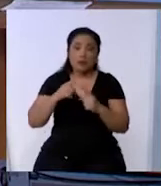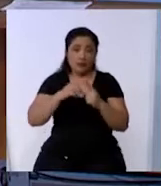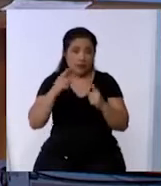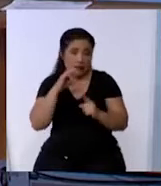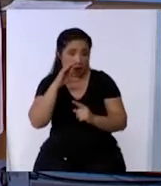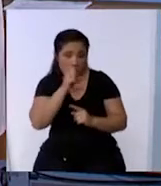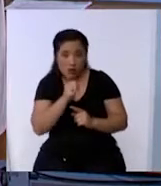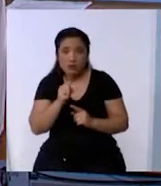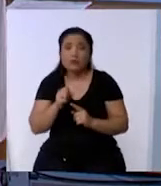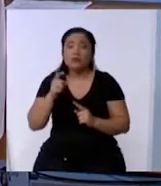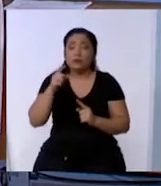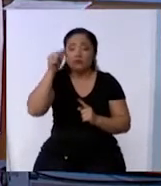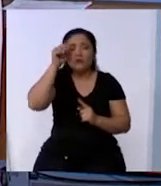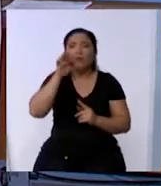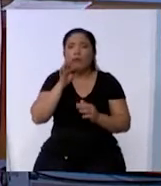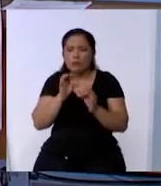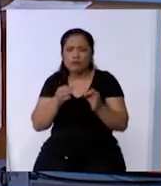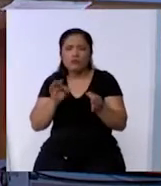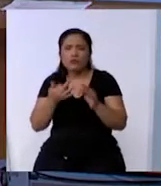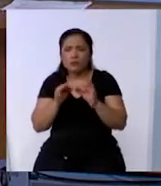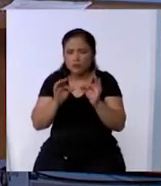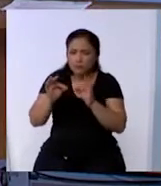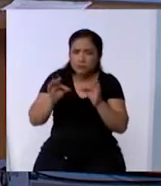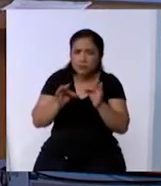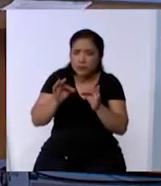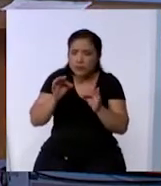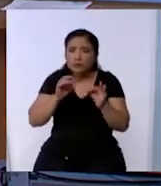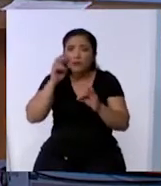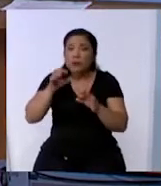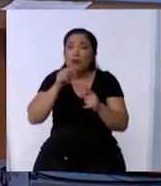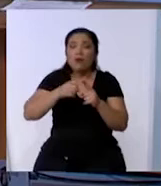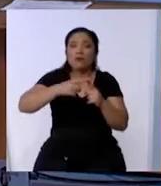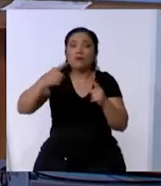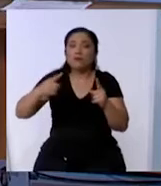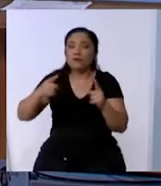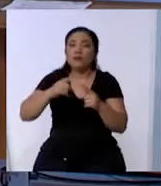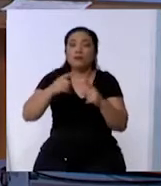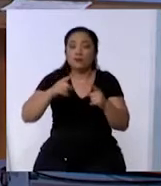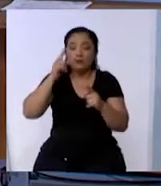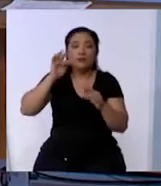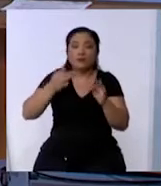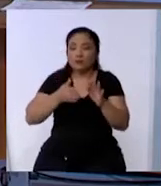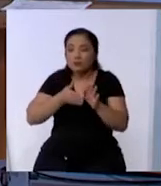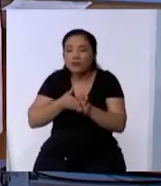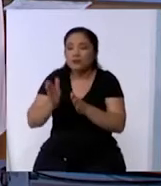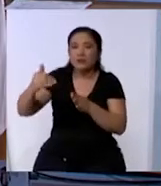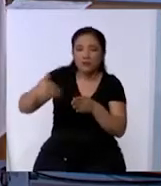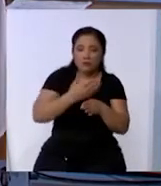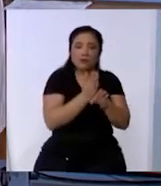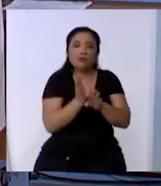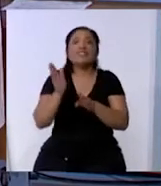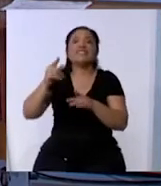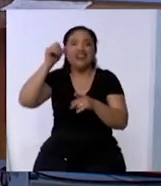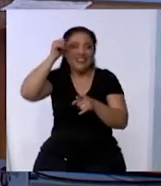sí, mide la oposición que ofrecen los materiales al paso de la corriente eléctrica. El resistor es el dispositivo de un circuito